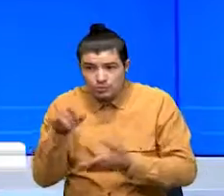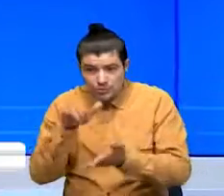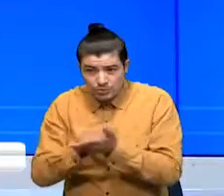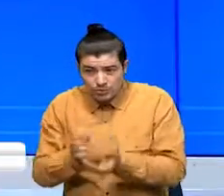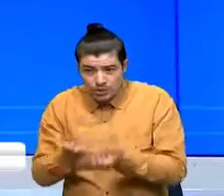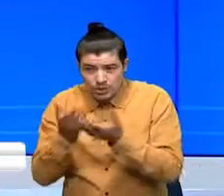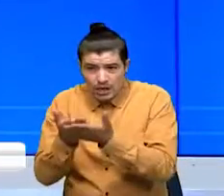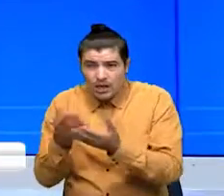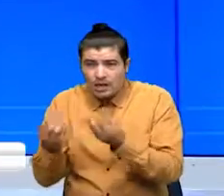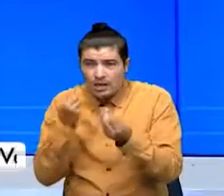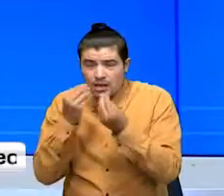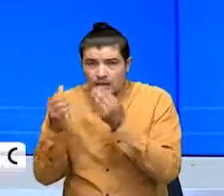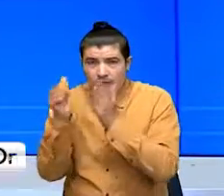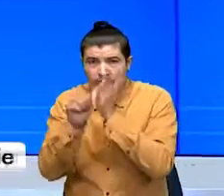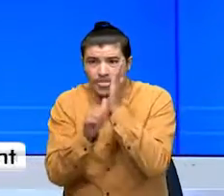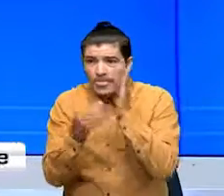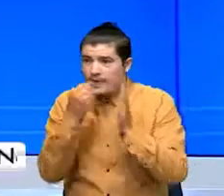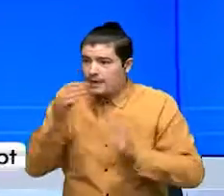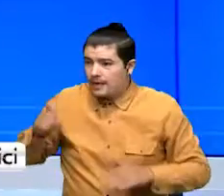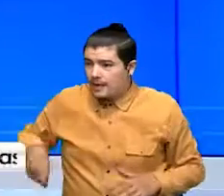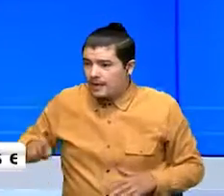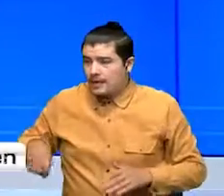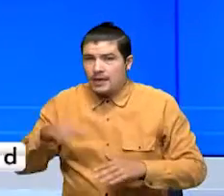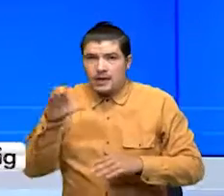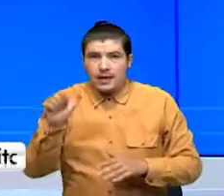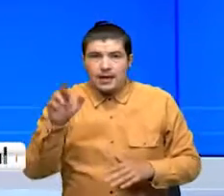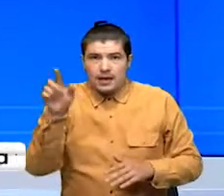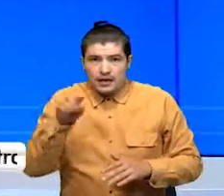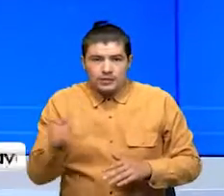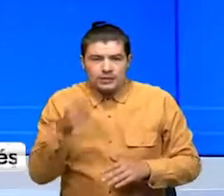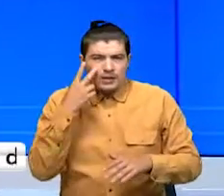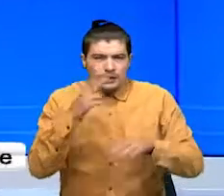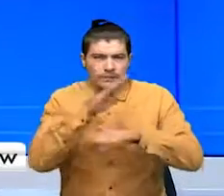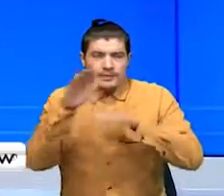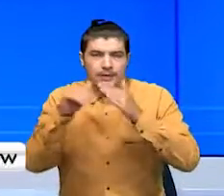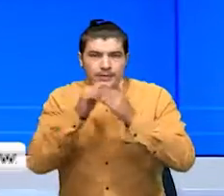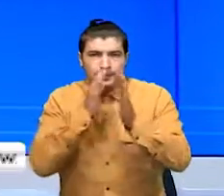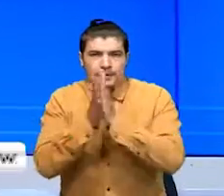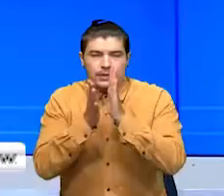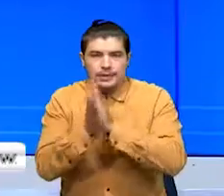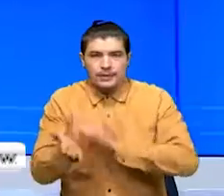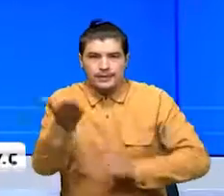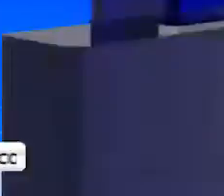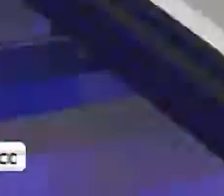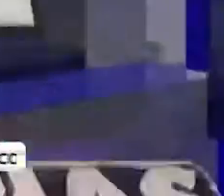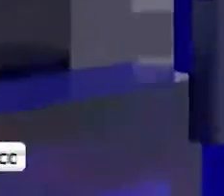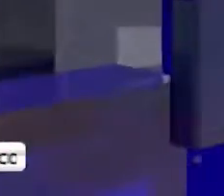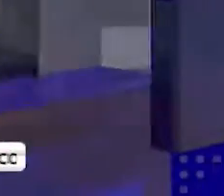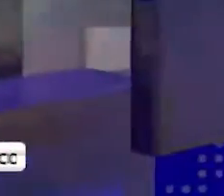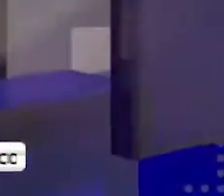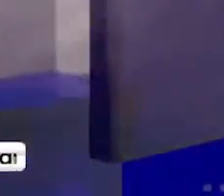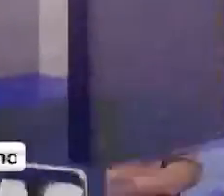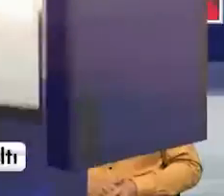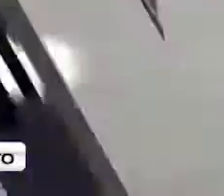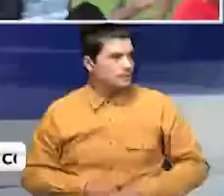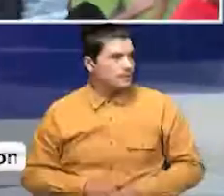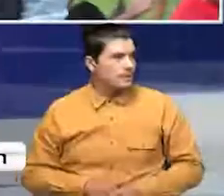por este complemento nutricional carlos cárdenas nos tiene ampliación de esta información adelante carlos